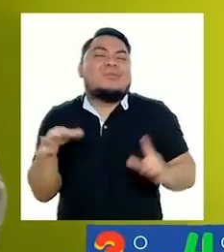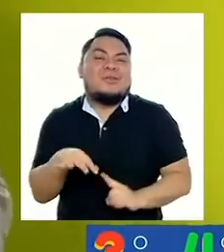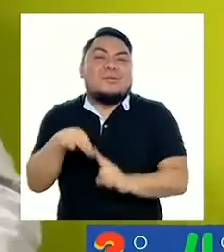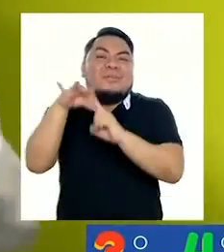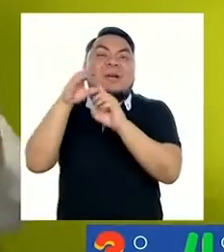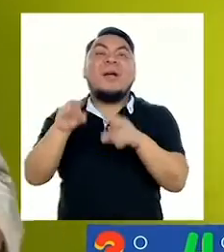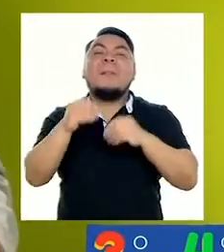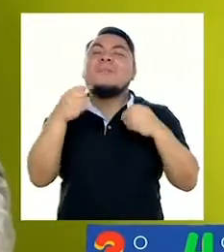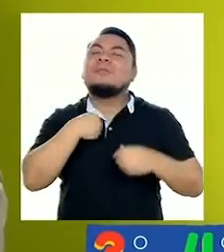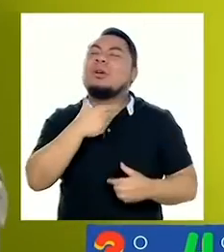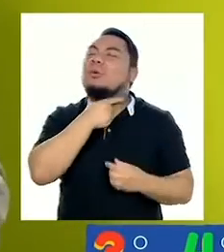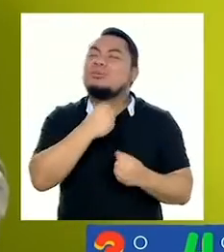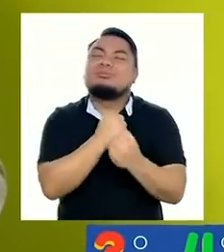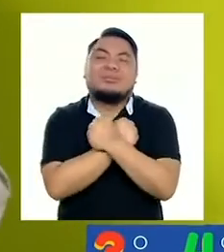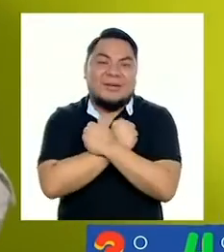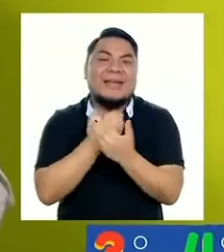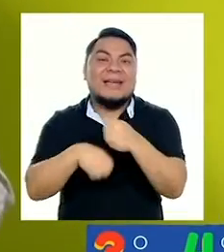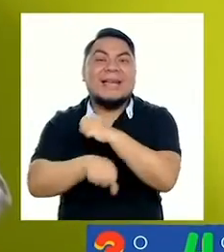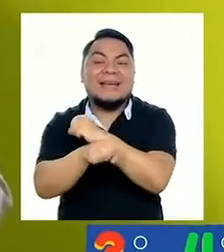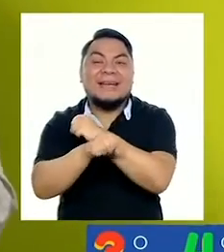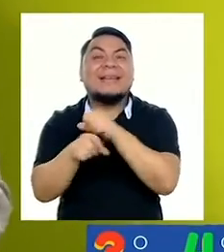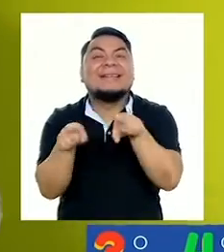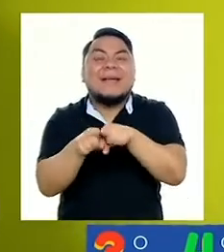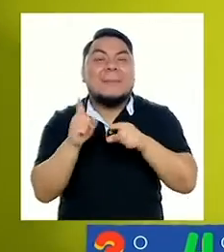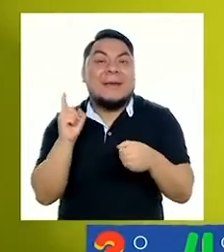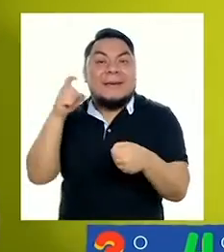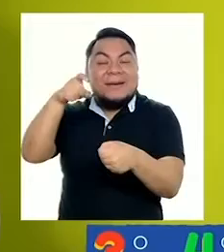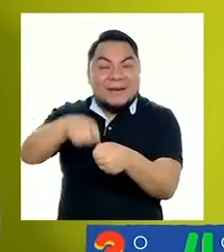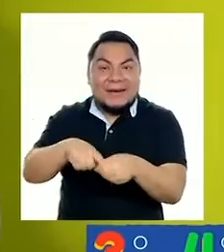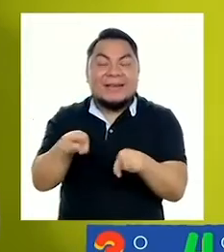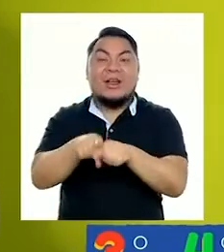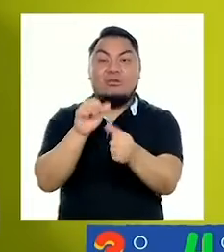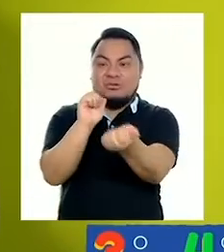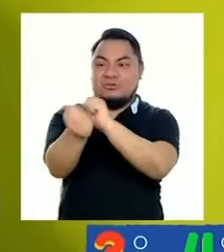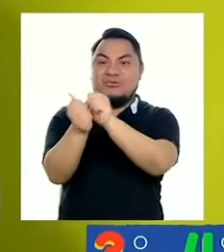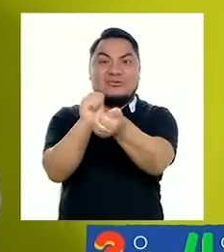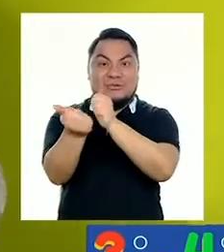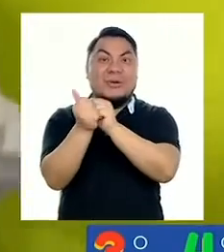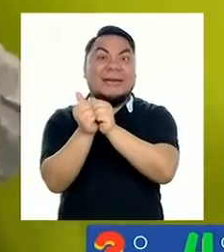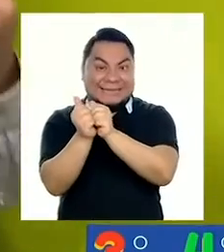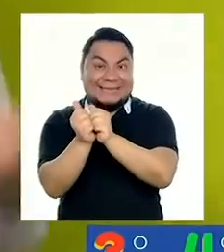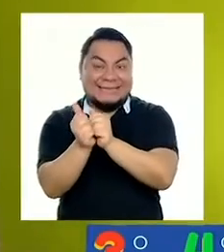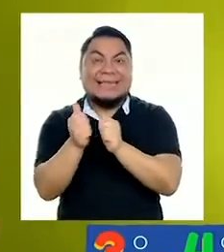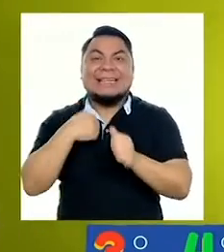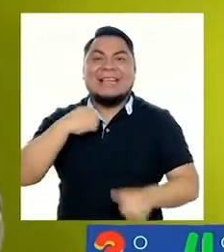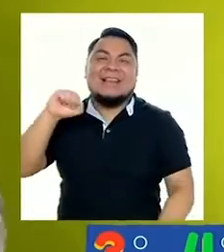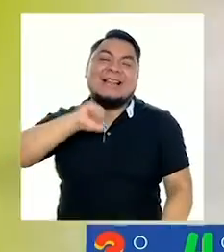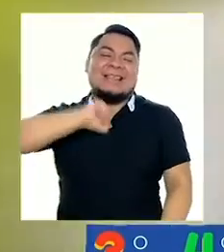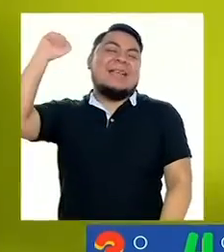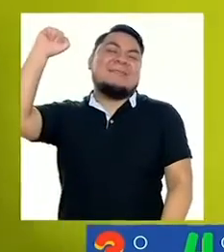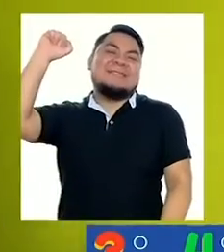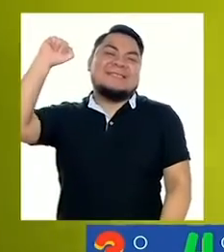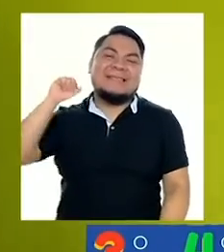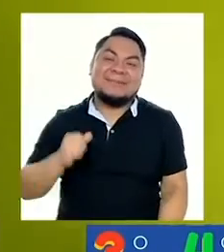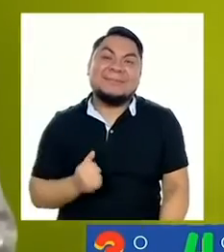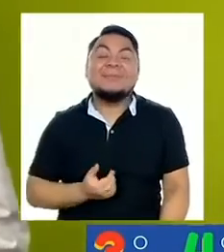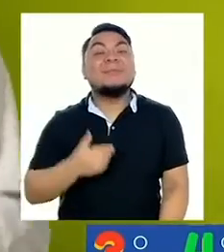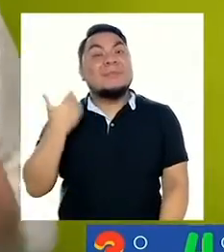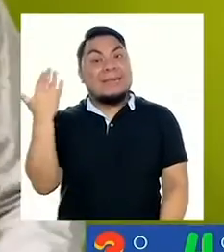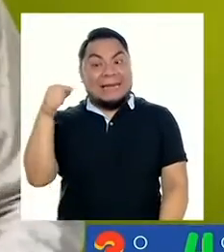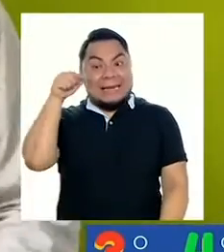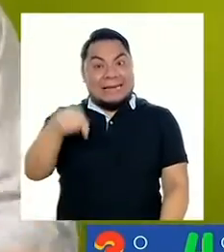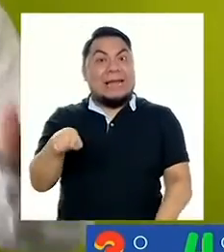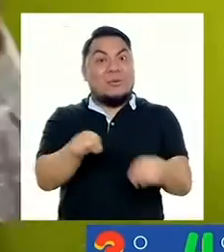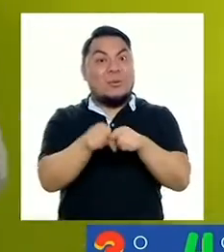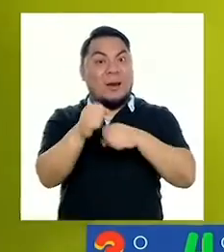especial porque me encanta. Participamos en un campeonato y lo ganamos. En ese mismo